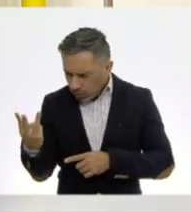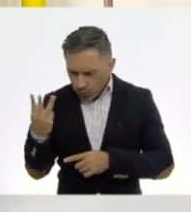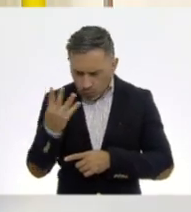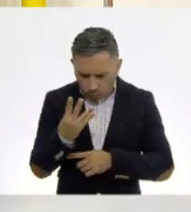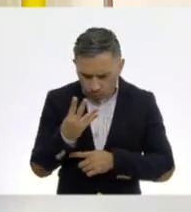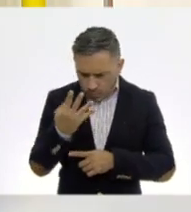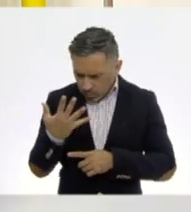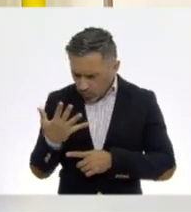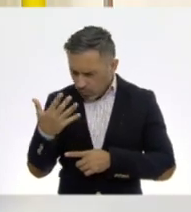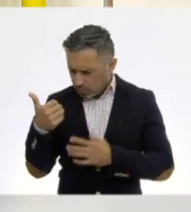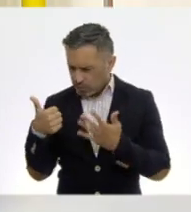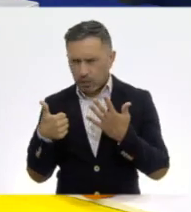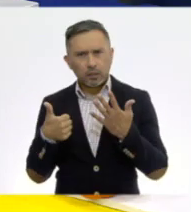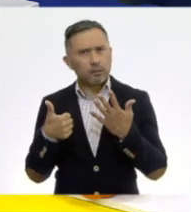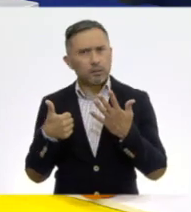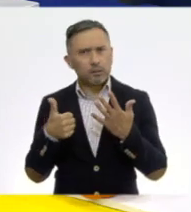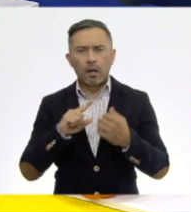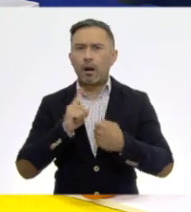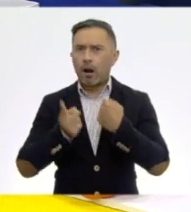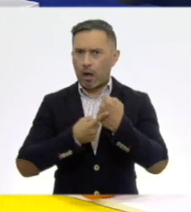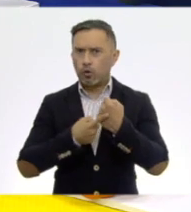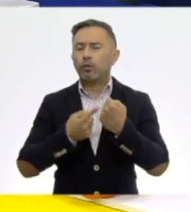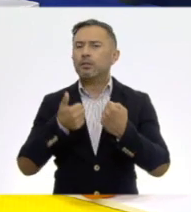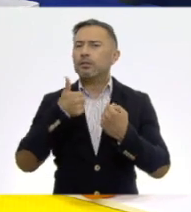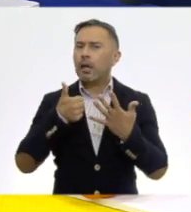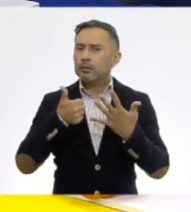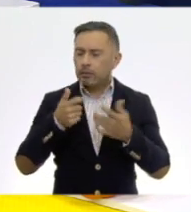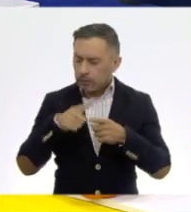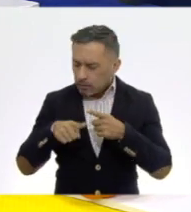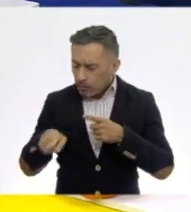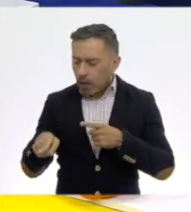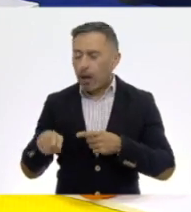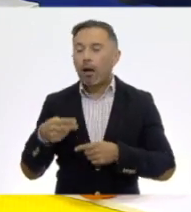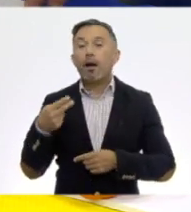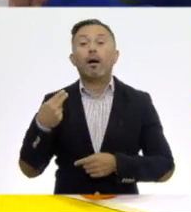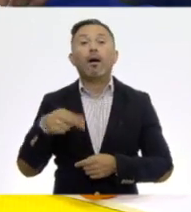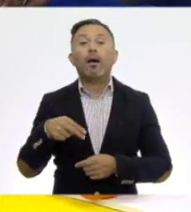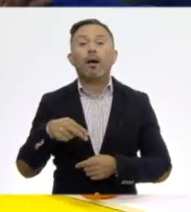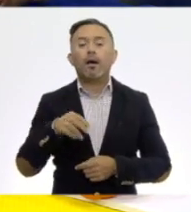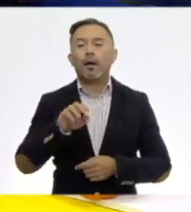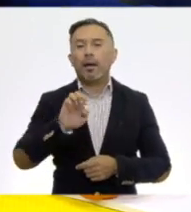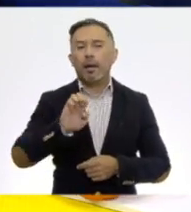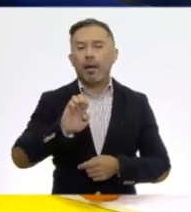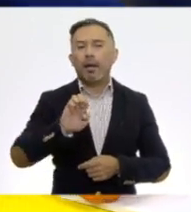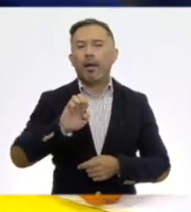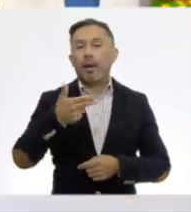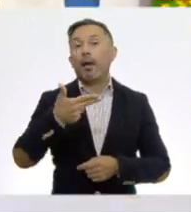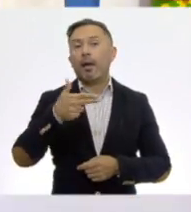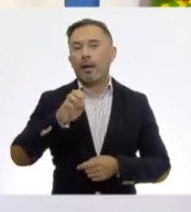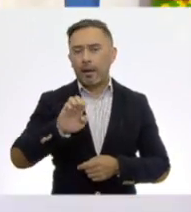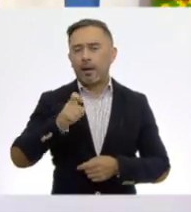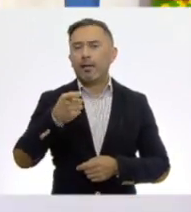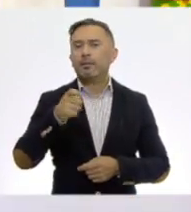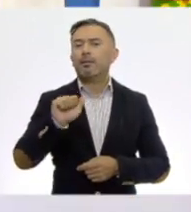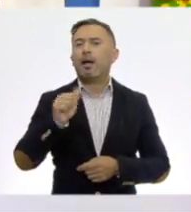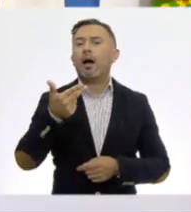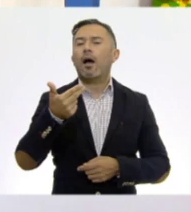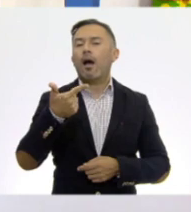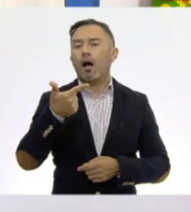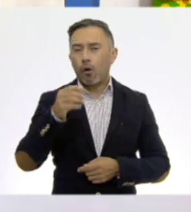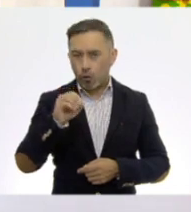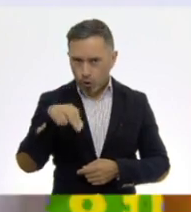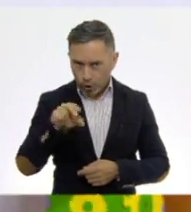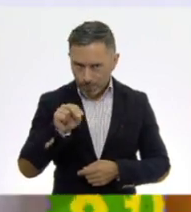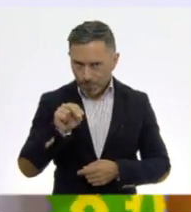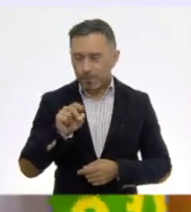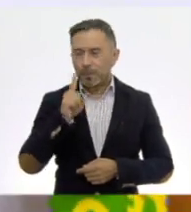1, 2, 3, 4, 5, 6. Tiene 6 lados, por lo tanto, se trata de un hexágono. ¿Qué te parece, Oscar, si vamos a medir